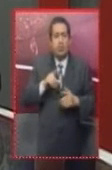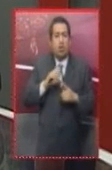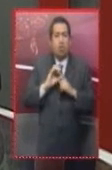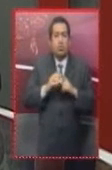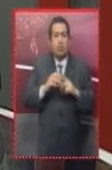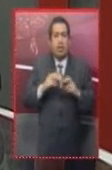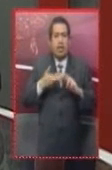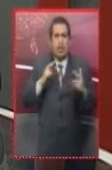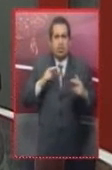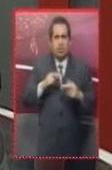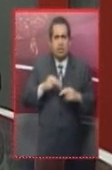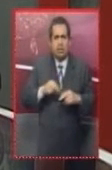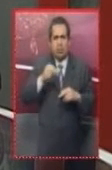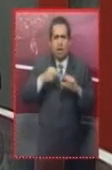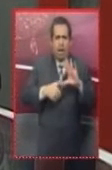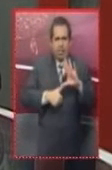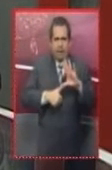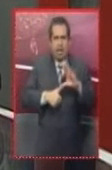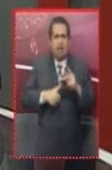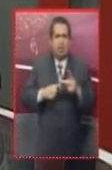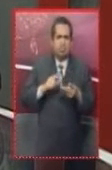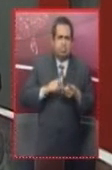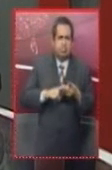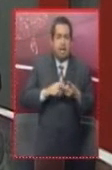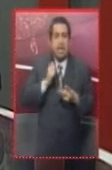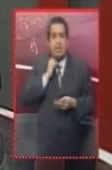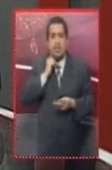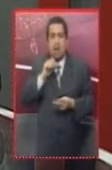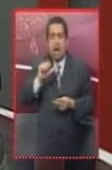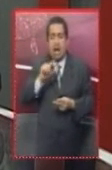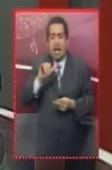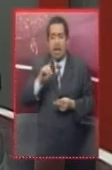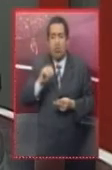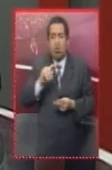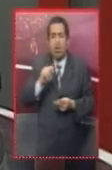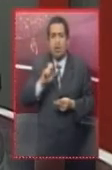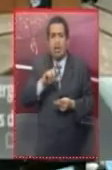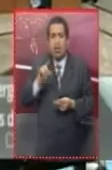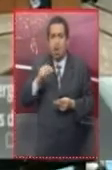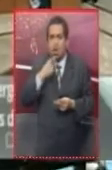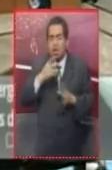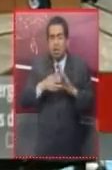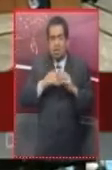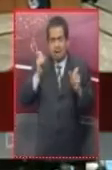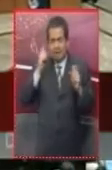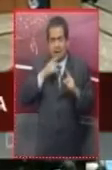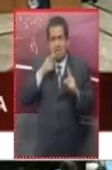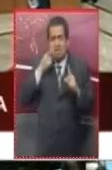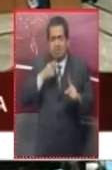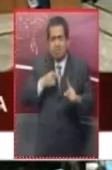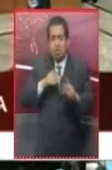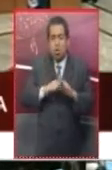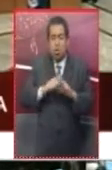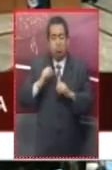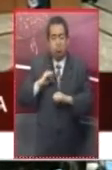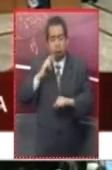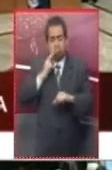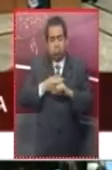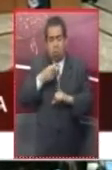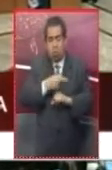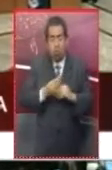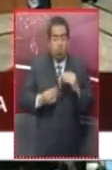Relaciones Exteriores América del Norte y América del Norte, el senador Alejandro Tello se refirió a los retos que habrá de cumplir la agenda de trabajo del